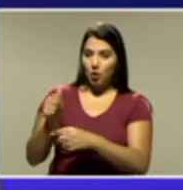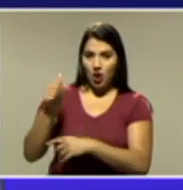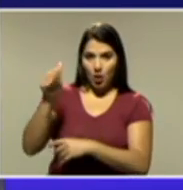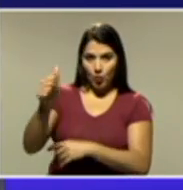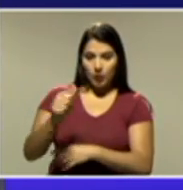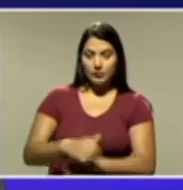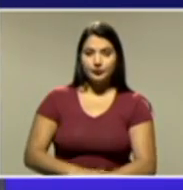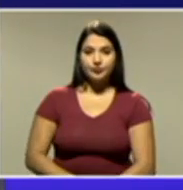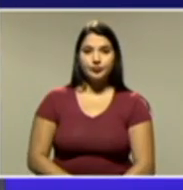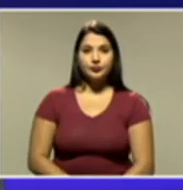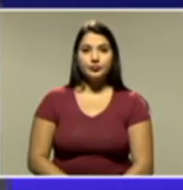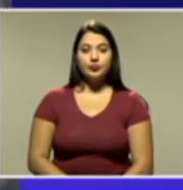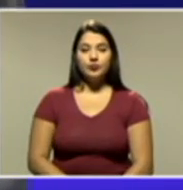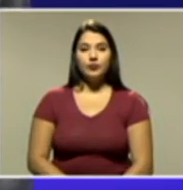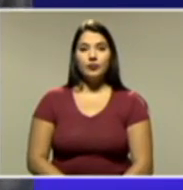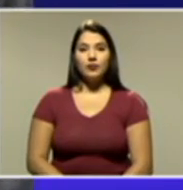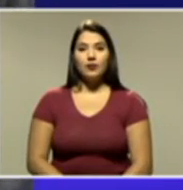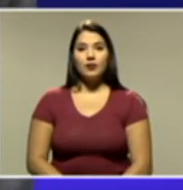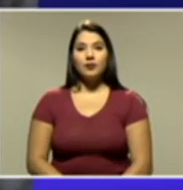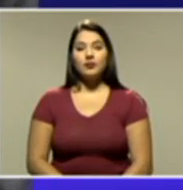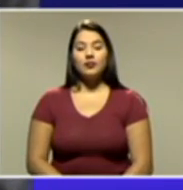alajuelense.